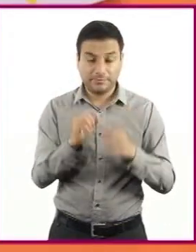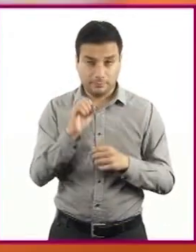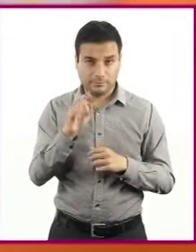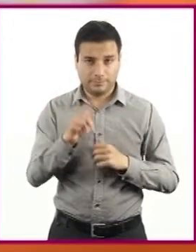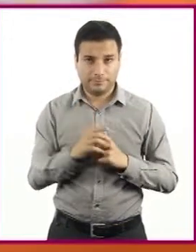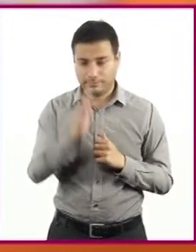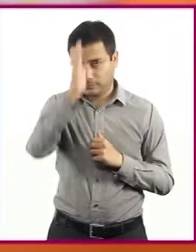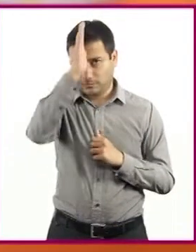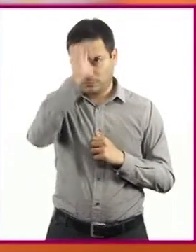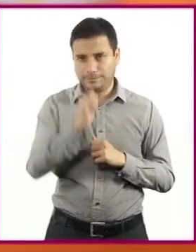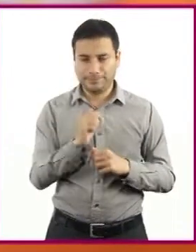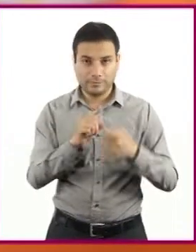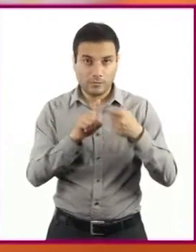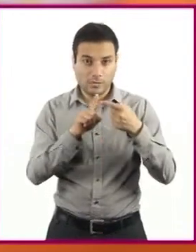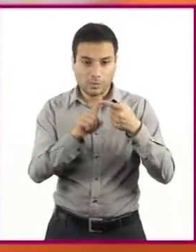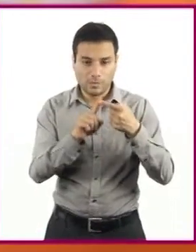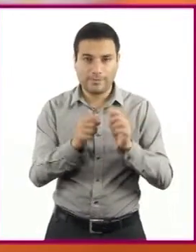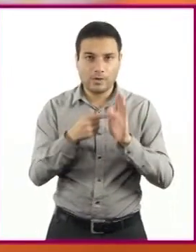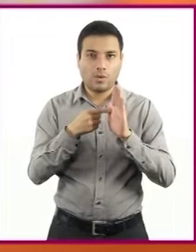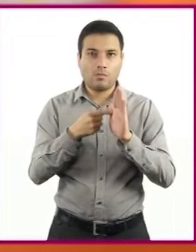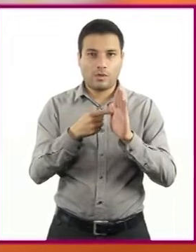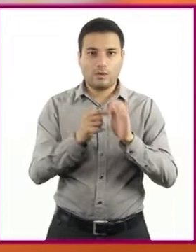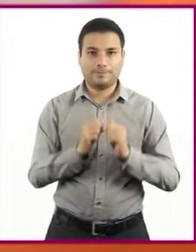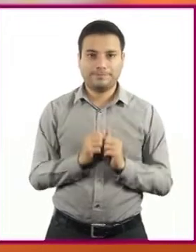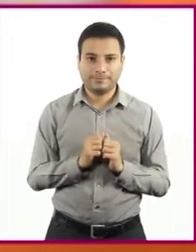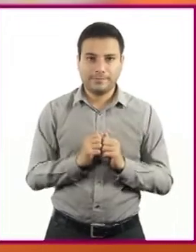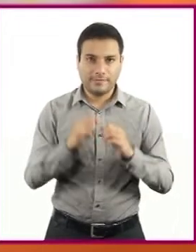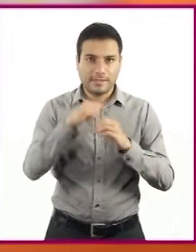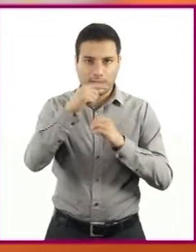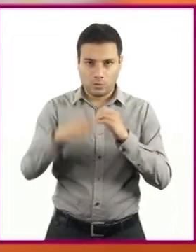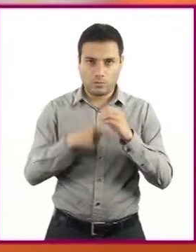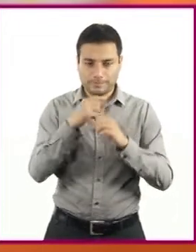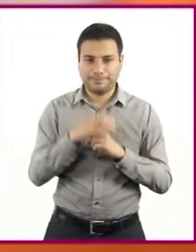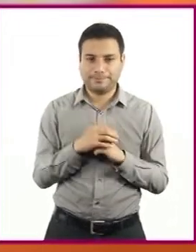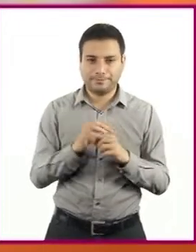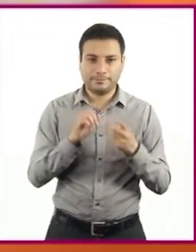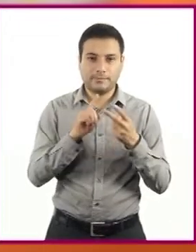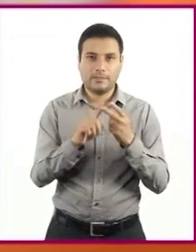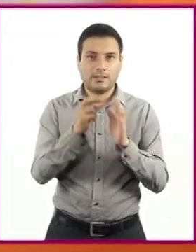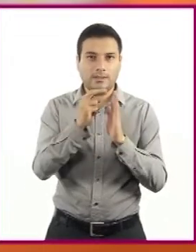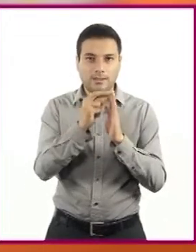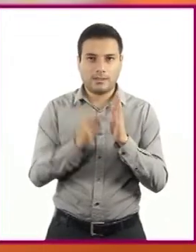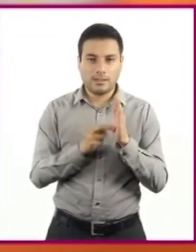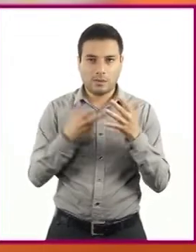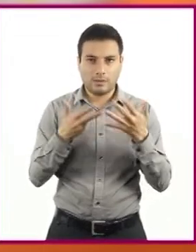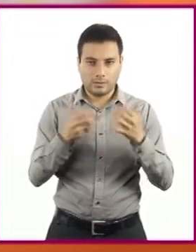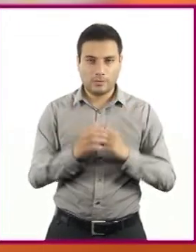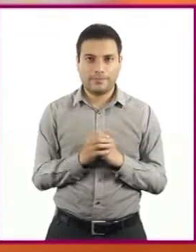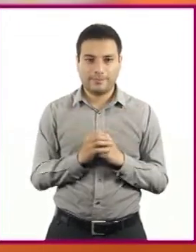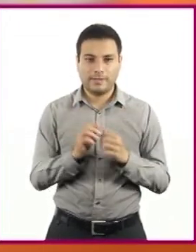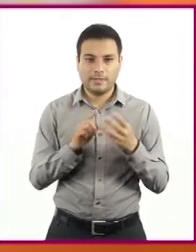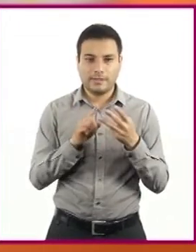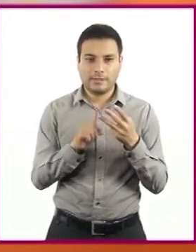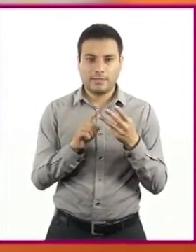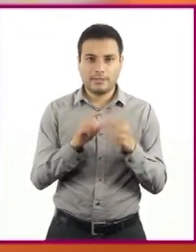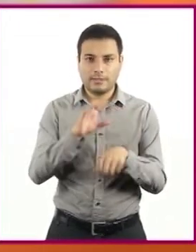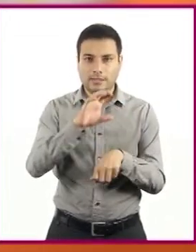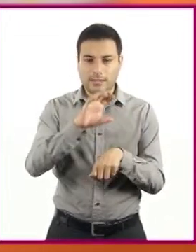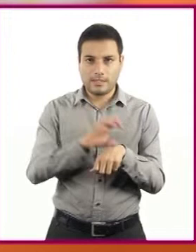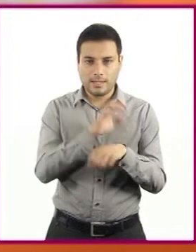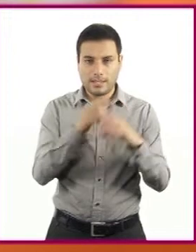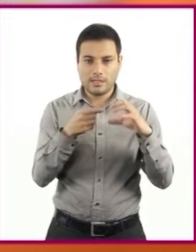¡Claro! 1. El modelo del atómico. 2. La regla del octeto. 3. Los